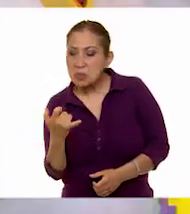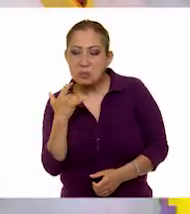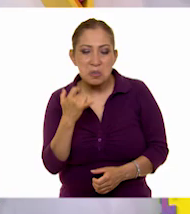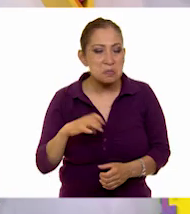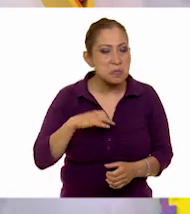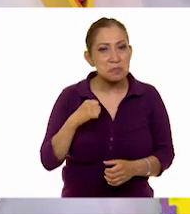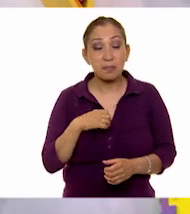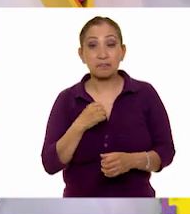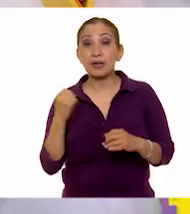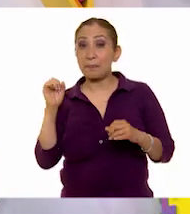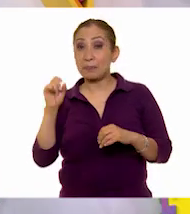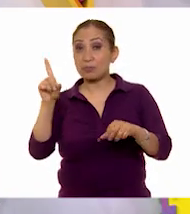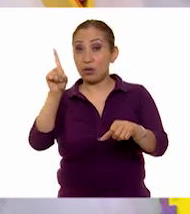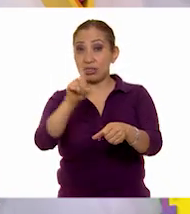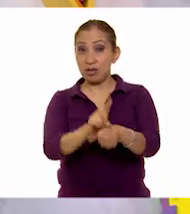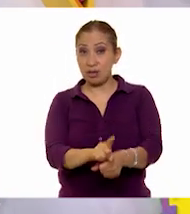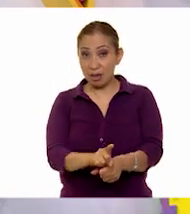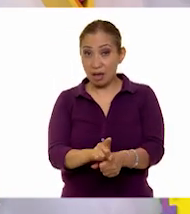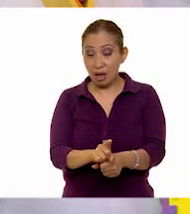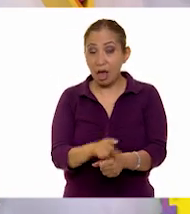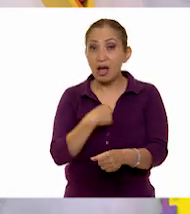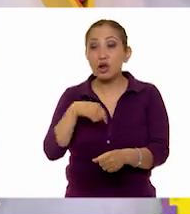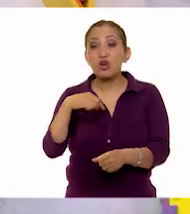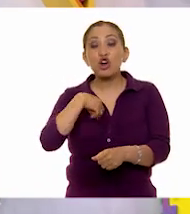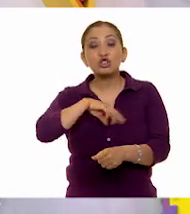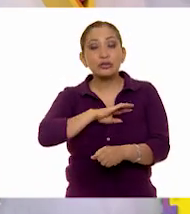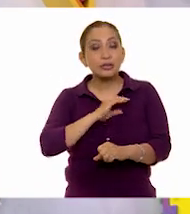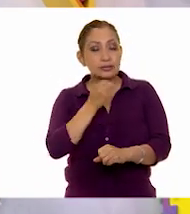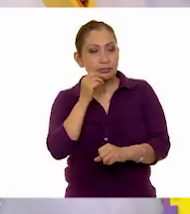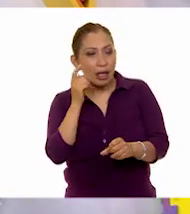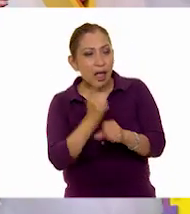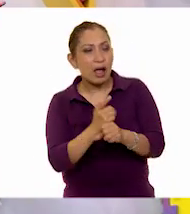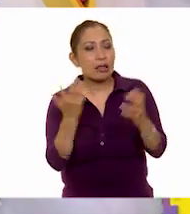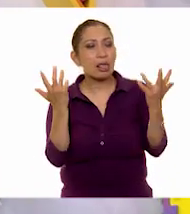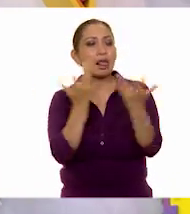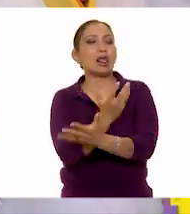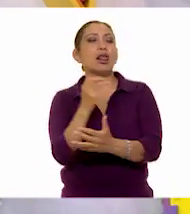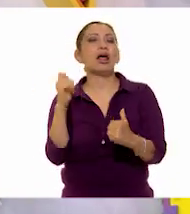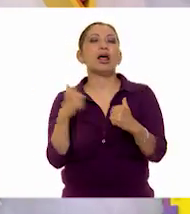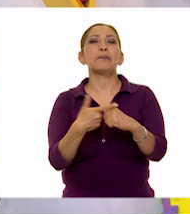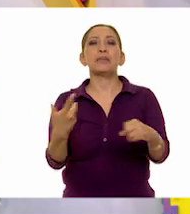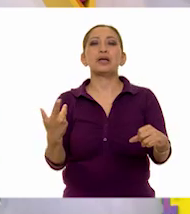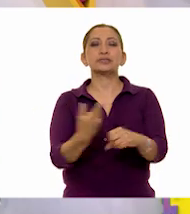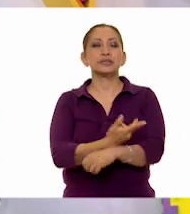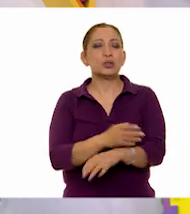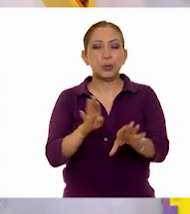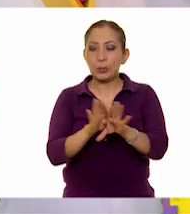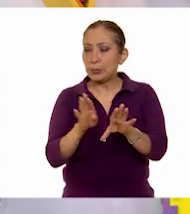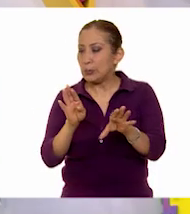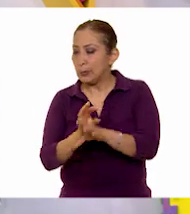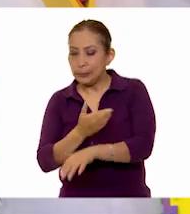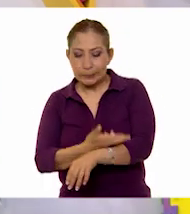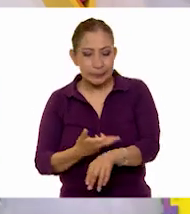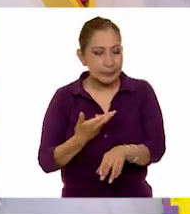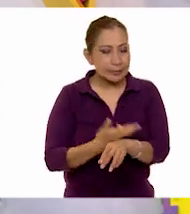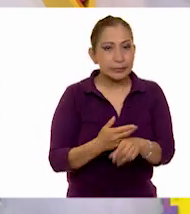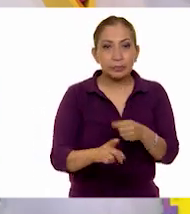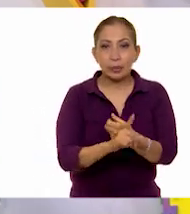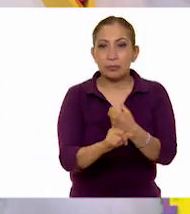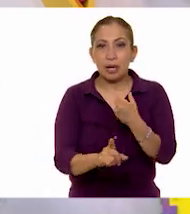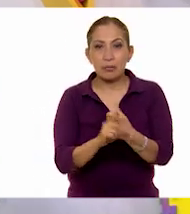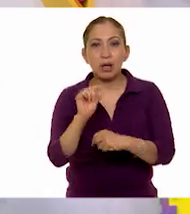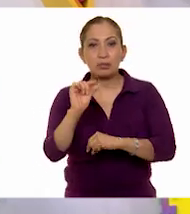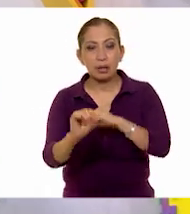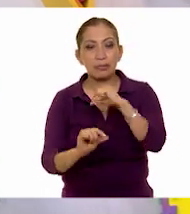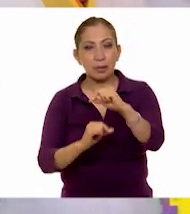Exactamente. En un mismo día tenemos que adaptarnos a situaciones inesperadas y solucionar los problemas que se nos